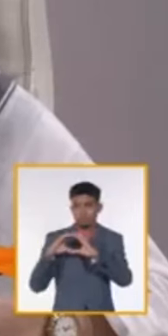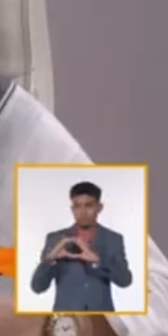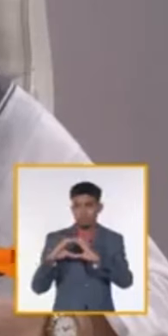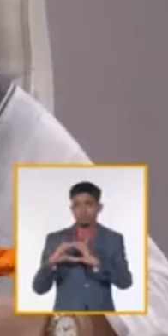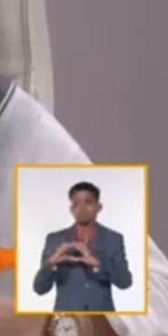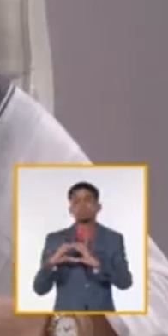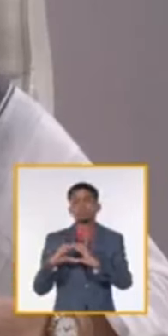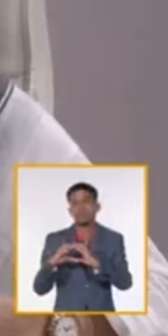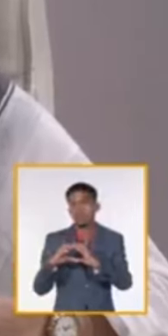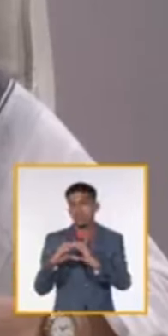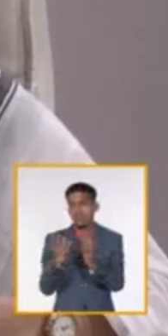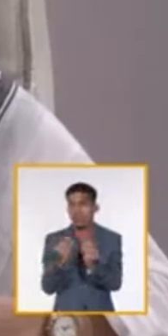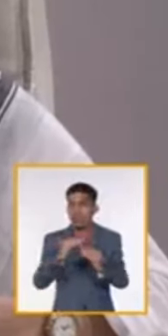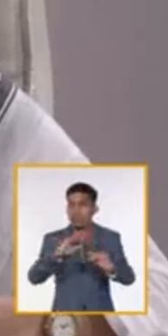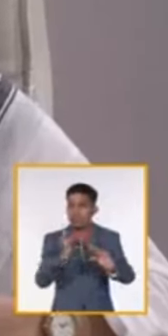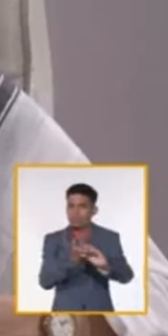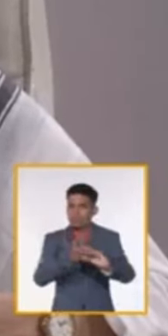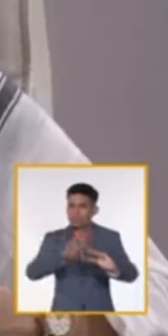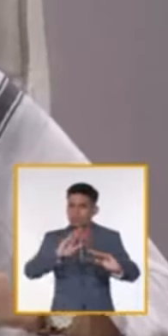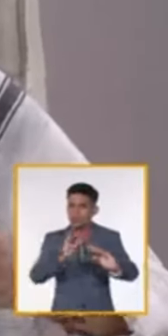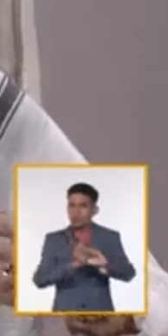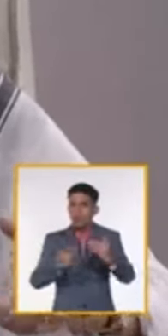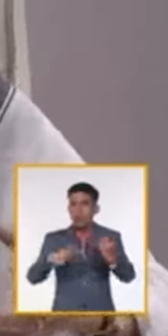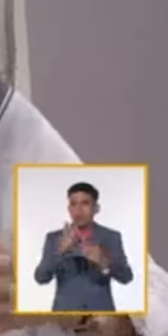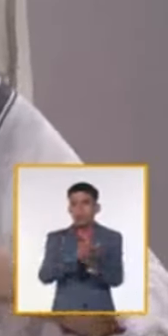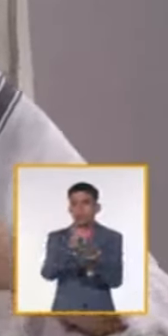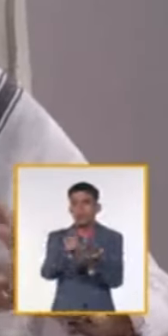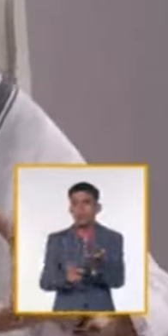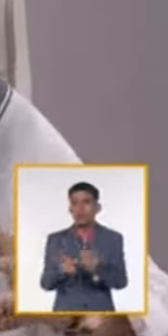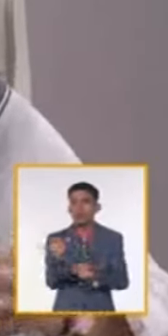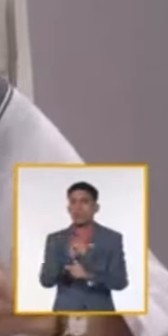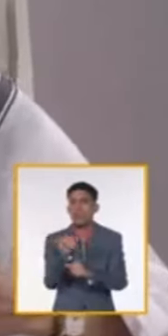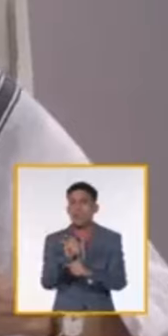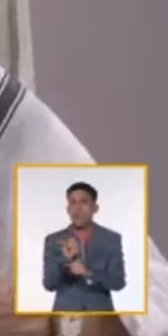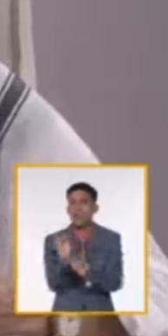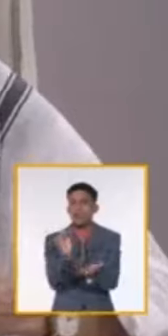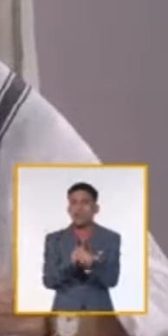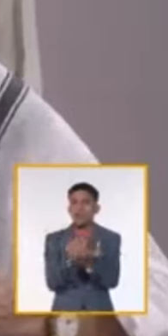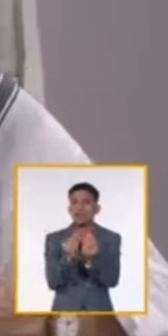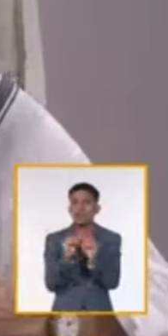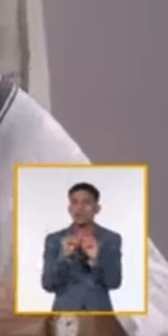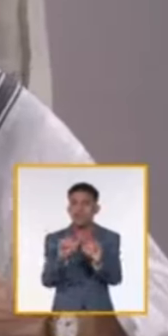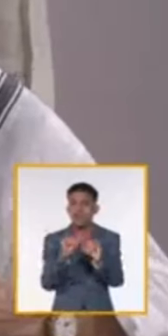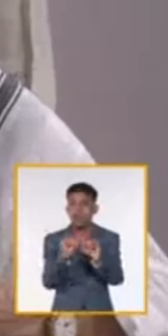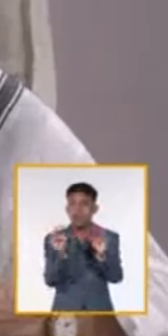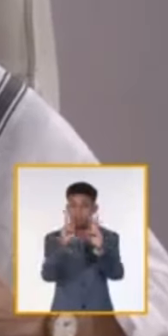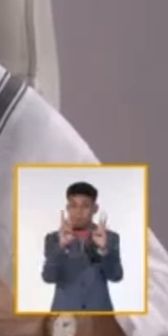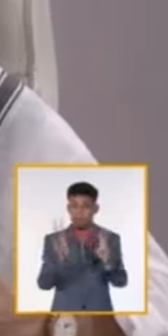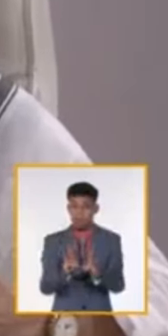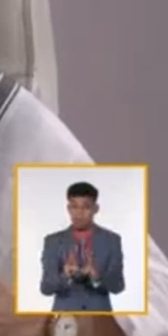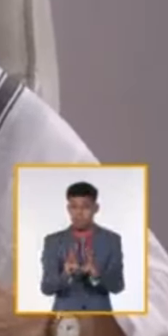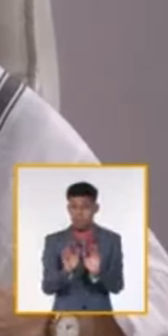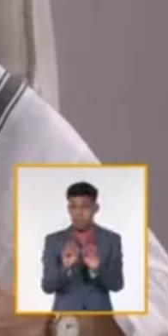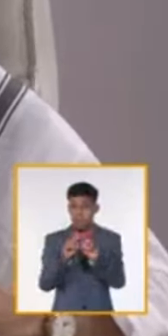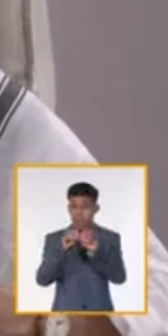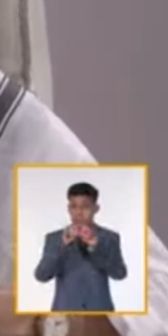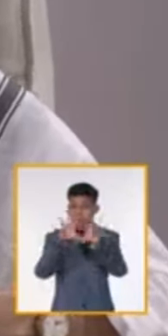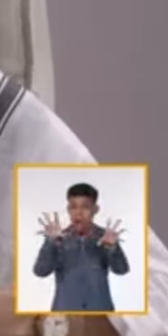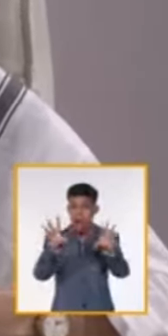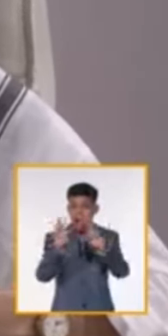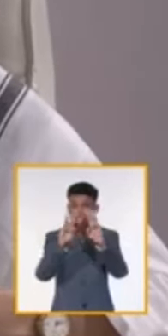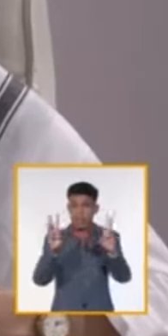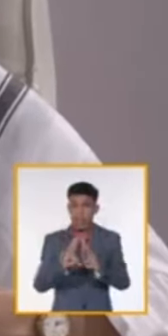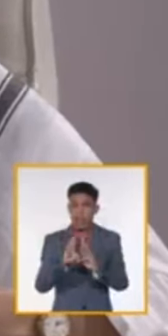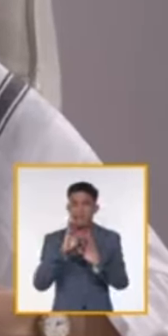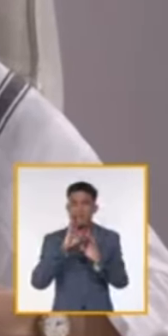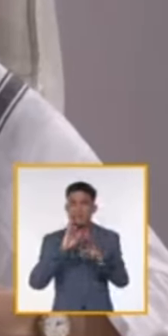las redes sociales, logrando que pierdan sus trabajos o mostrándolos en internet, llevando a